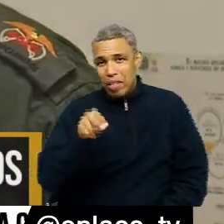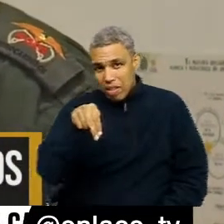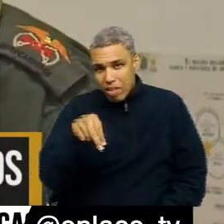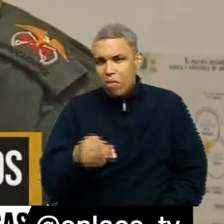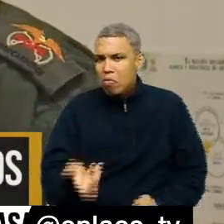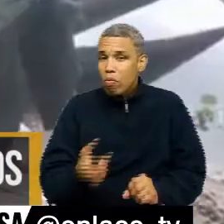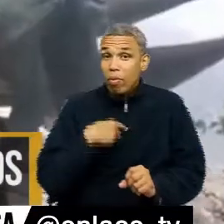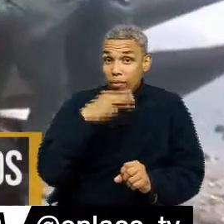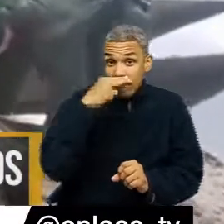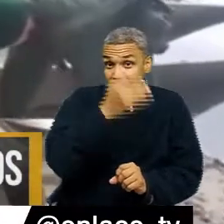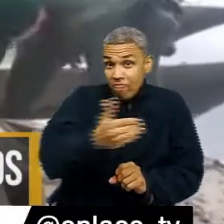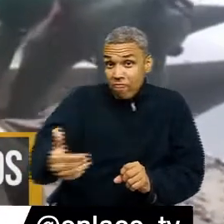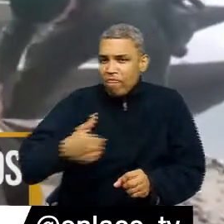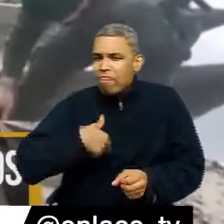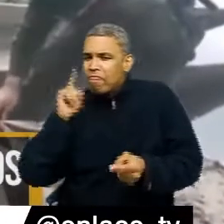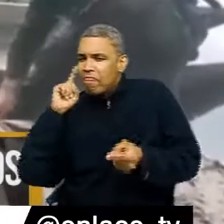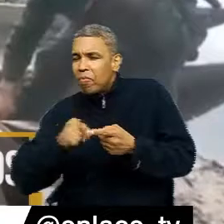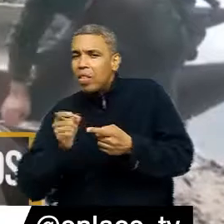desarrollo del menor.